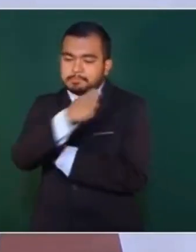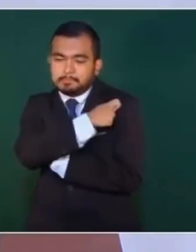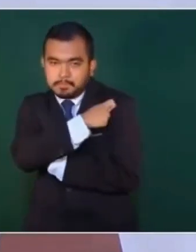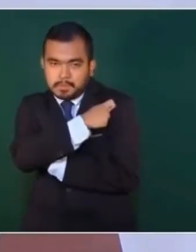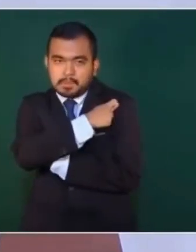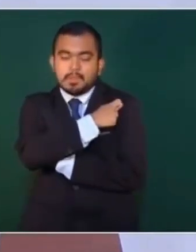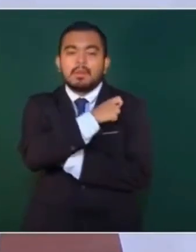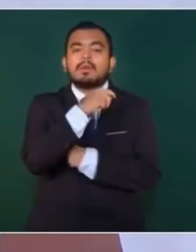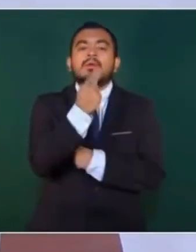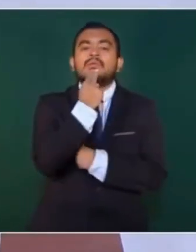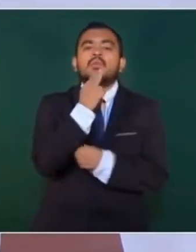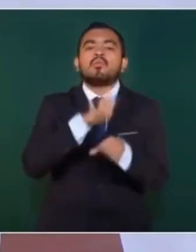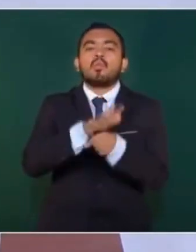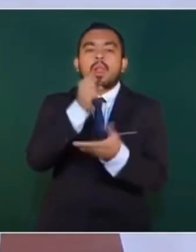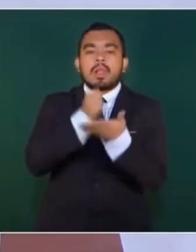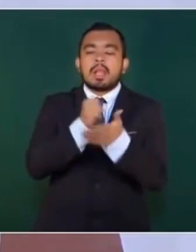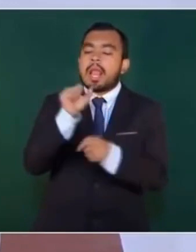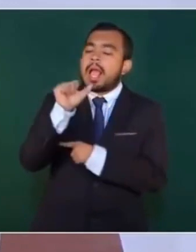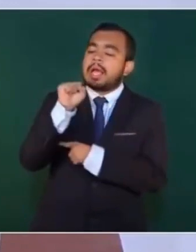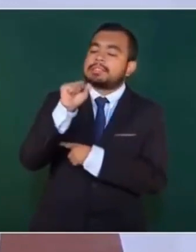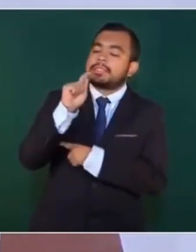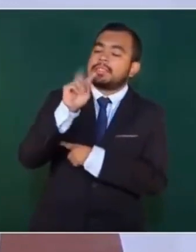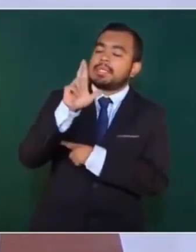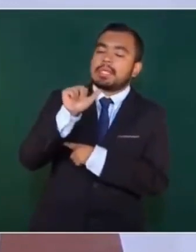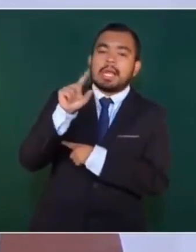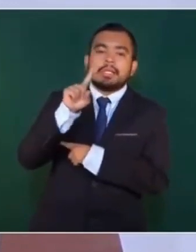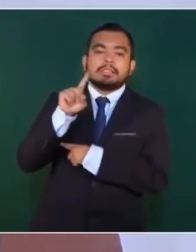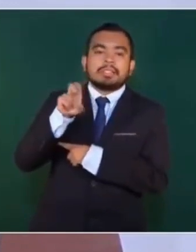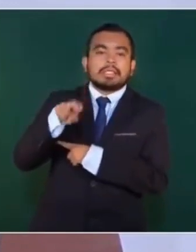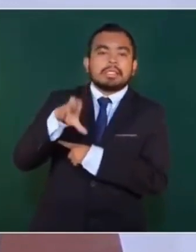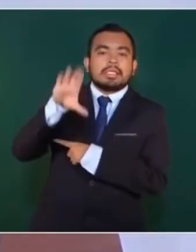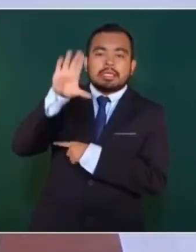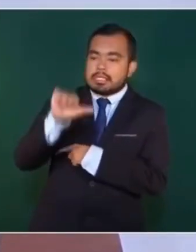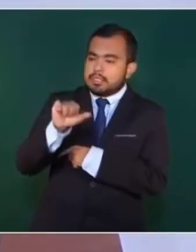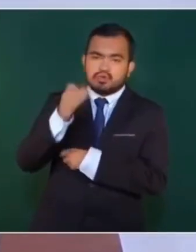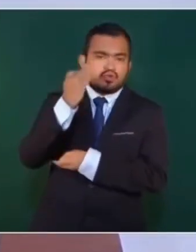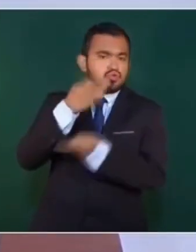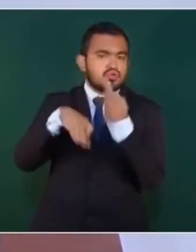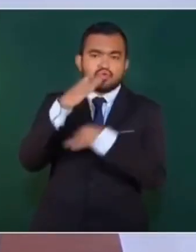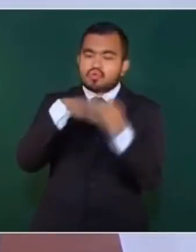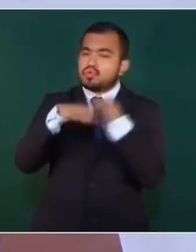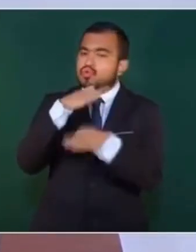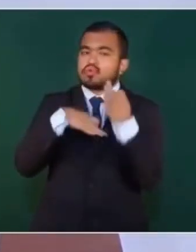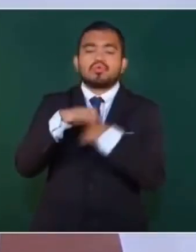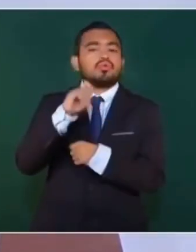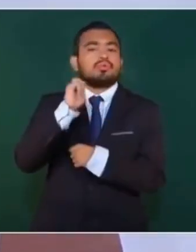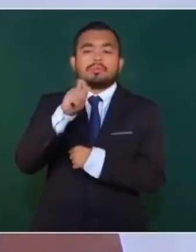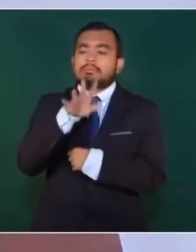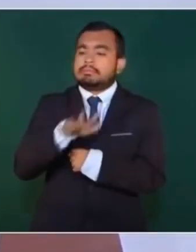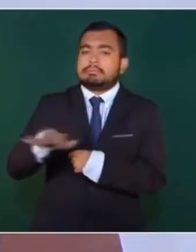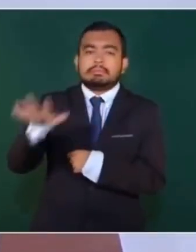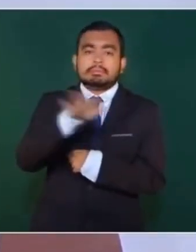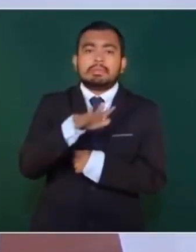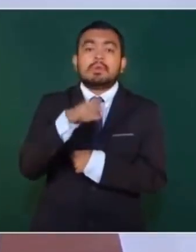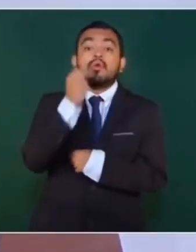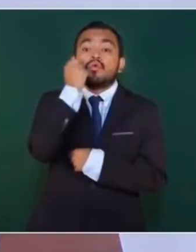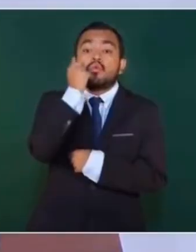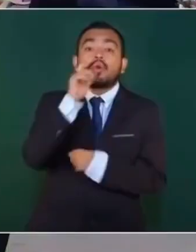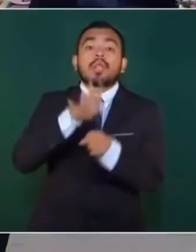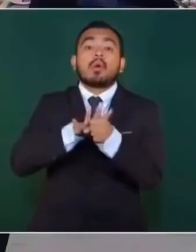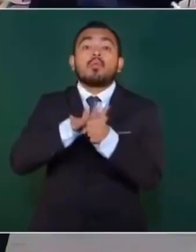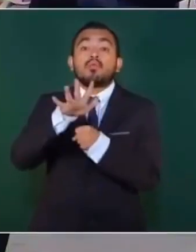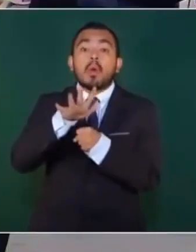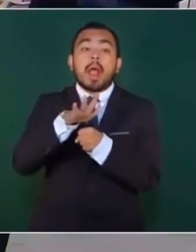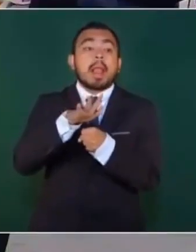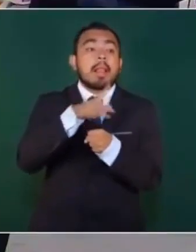utilizaremos será la vacuna AstraZeneca en todos los casos, independientemente de cuál fue el esquema primario de